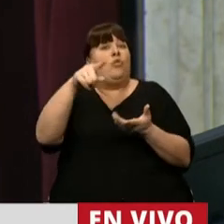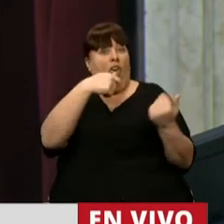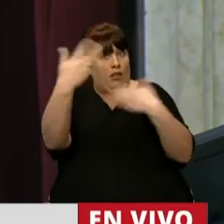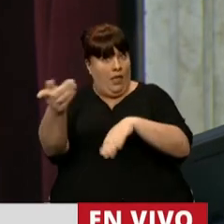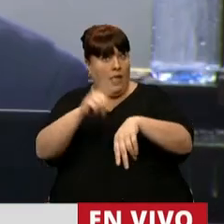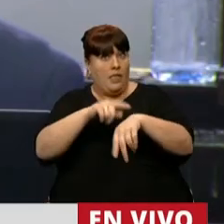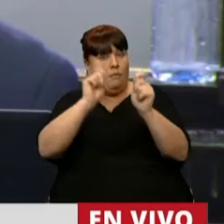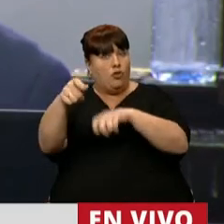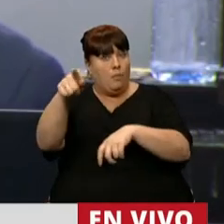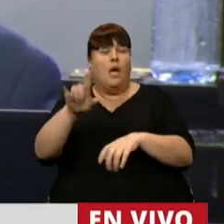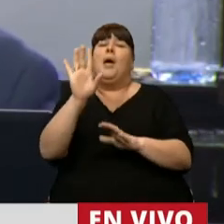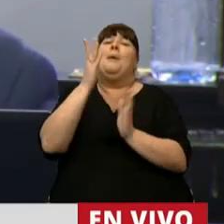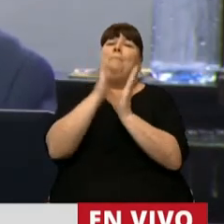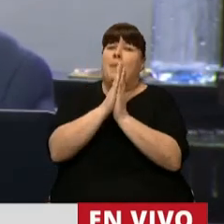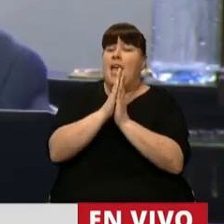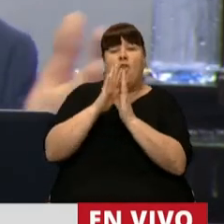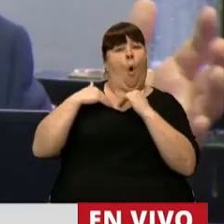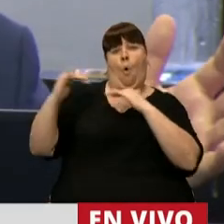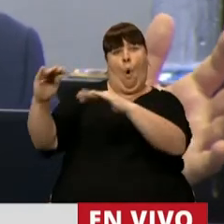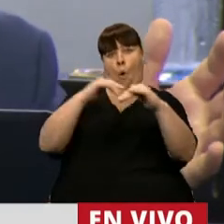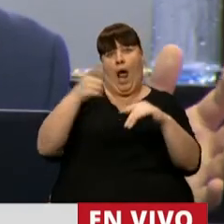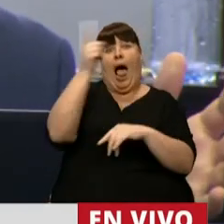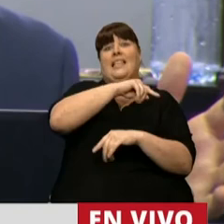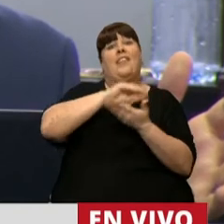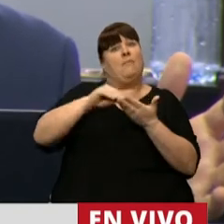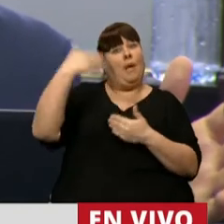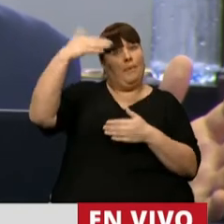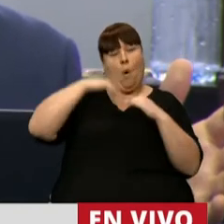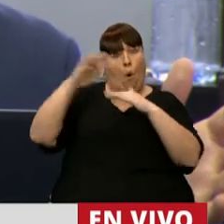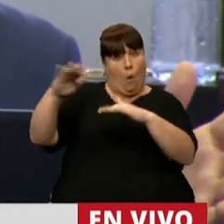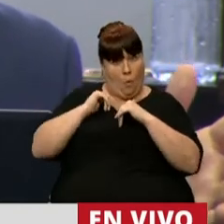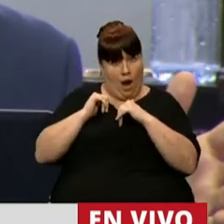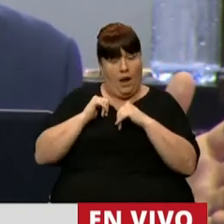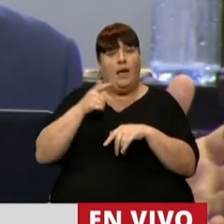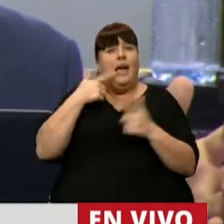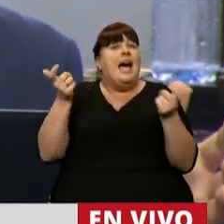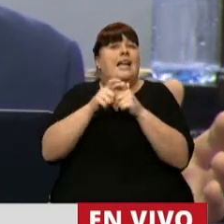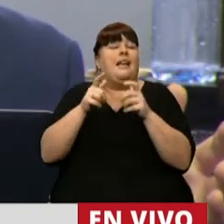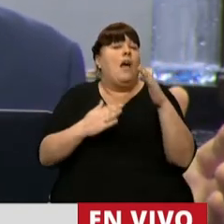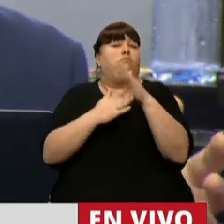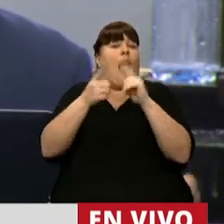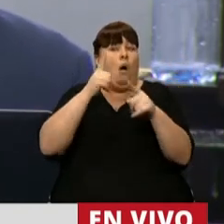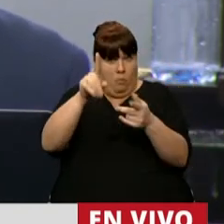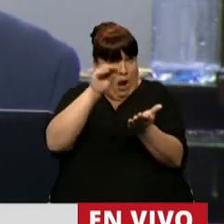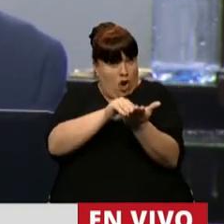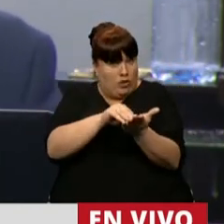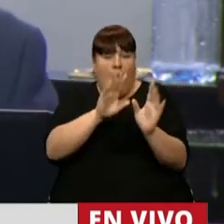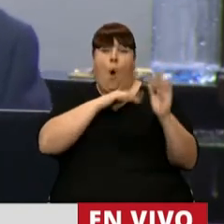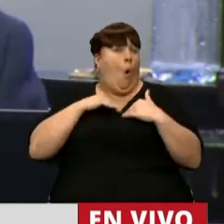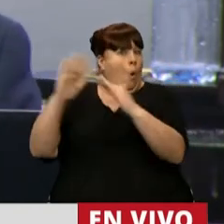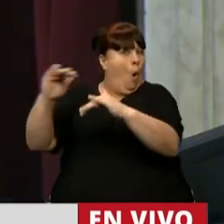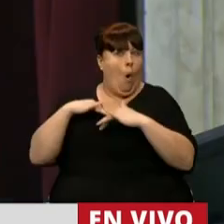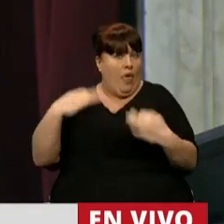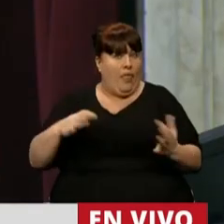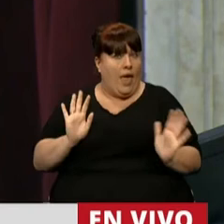ceda. Lo único que le pido es que me dé las mismas condiciones que le dio a la anterior diputada. ¿Puede registrar? Está acordado en la reunión de labor. Lo puede registrar. Deme las mismas